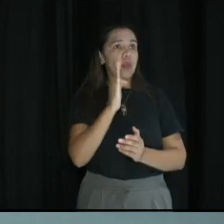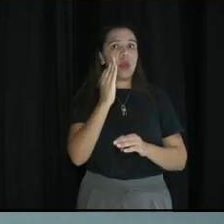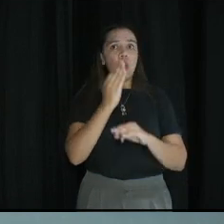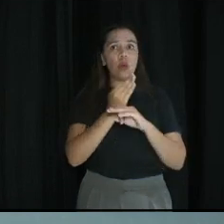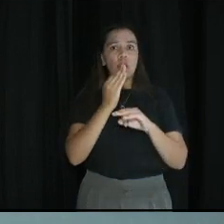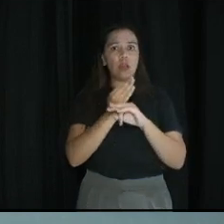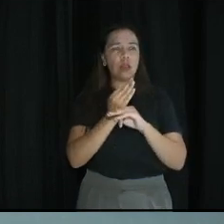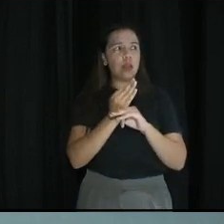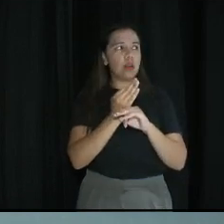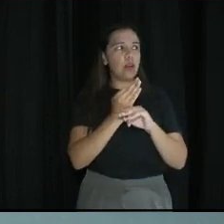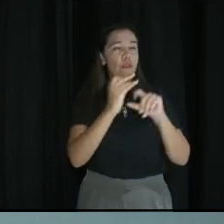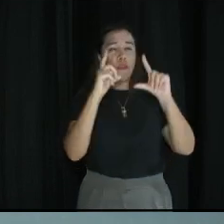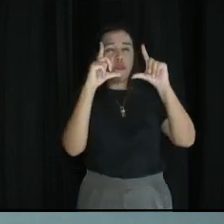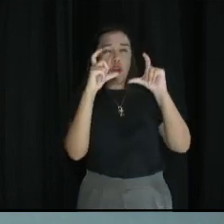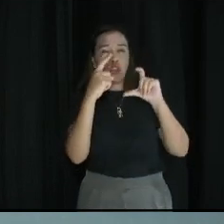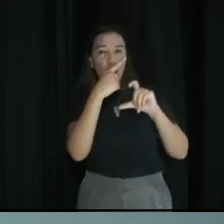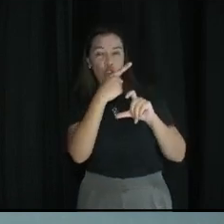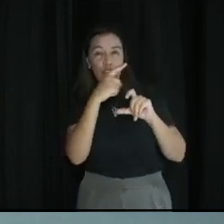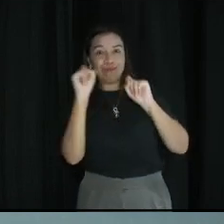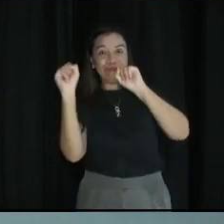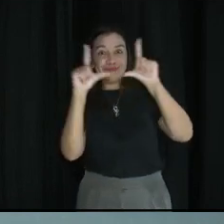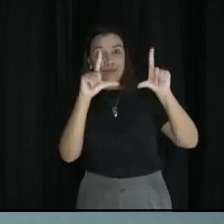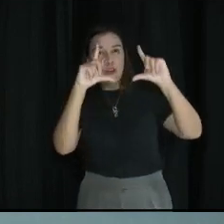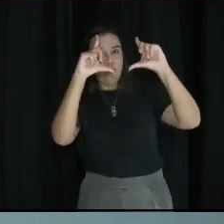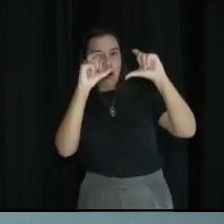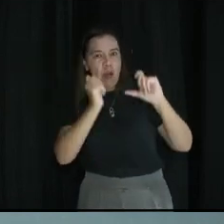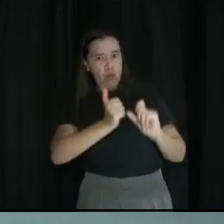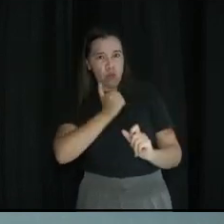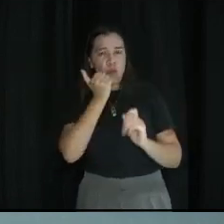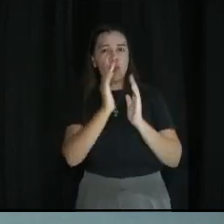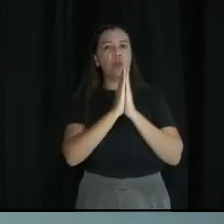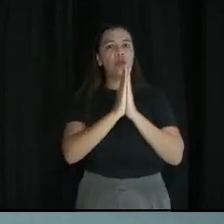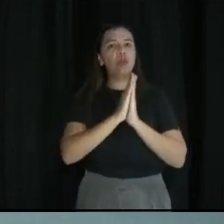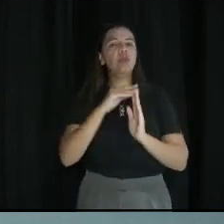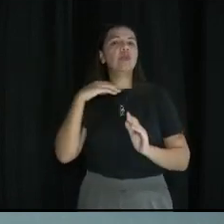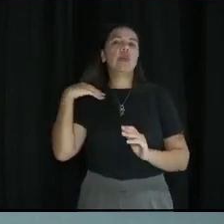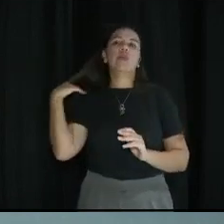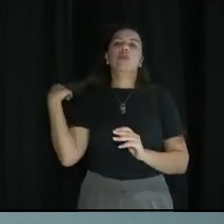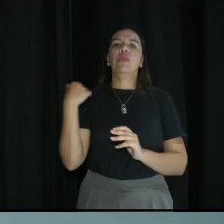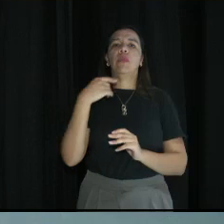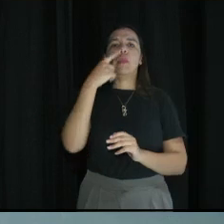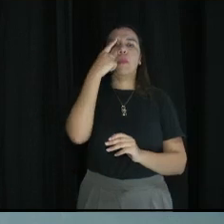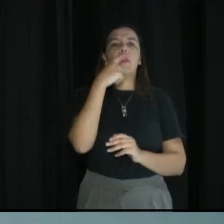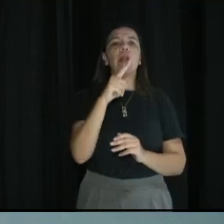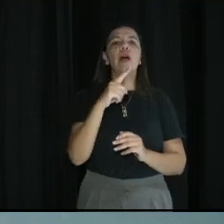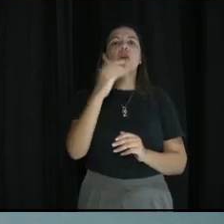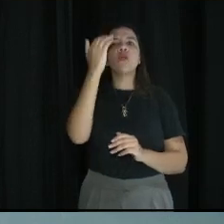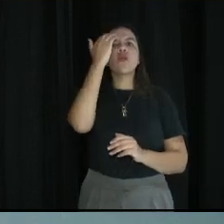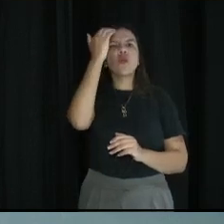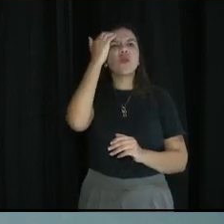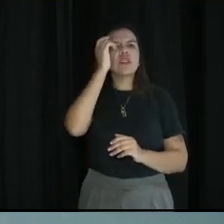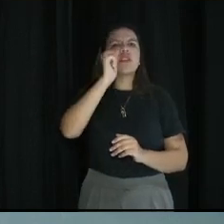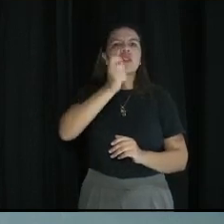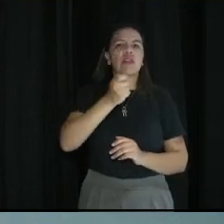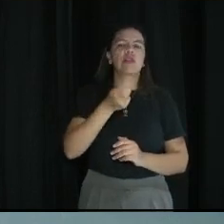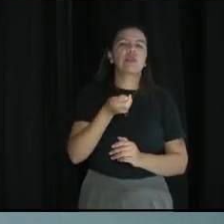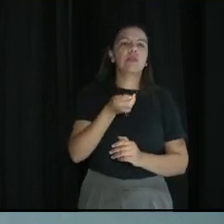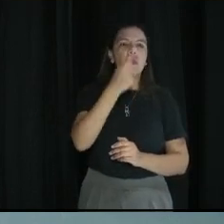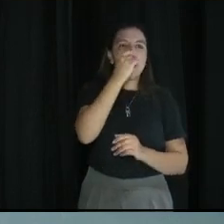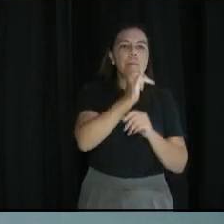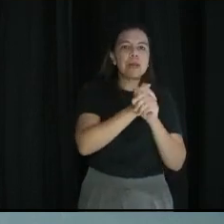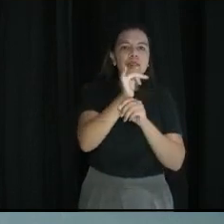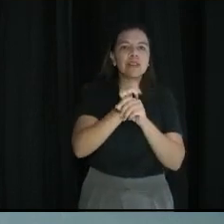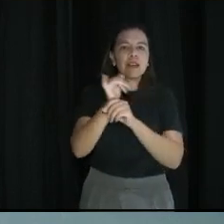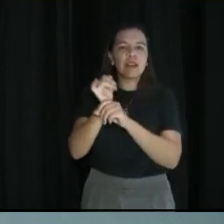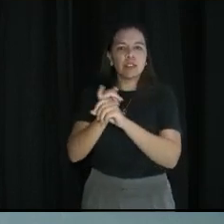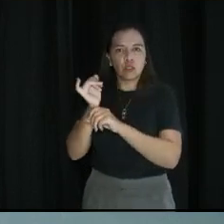espacio, sobre todo porque tengo la presentación a espaldas y poderles explicar un poquito más a fondo de cuál es la función del Ministerio Público en la investigación. ¿Tendrán